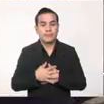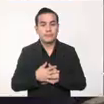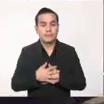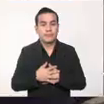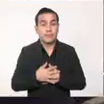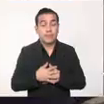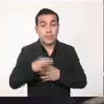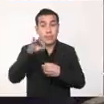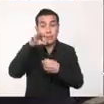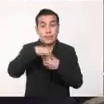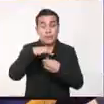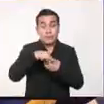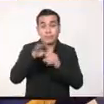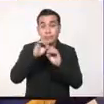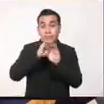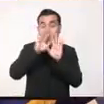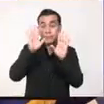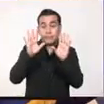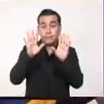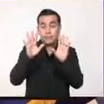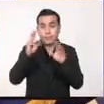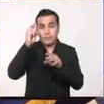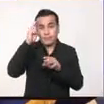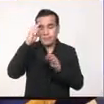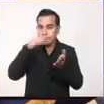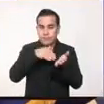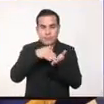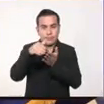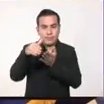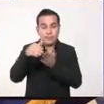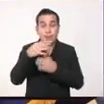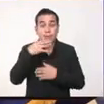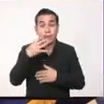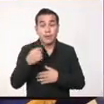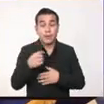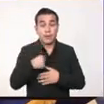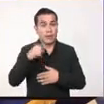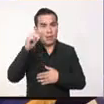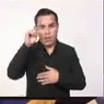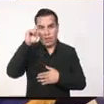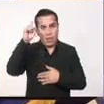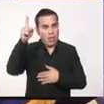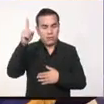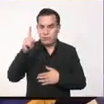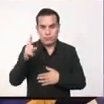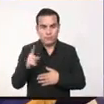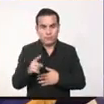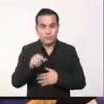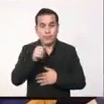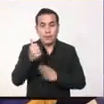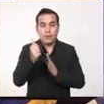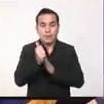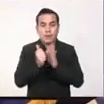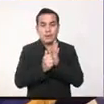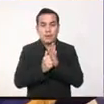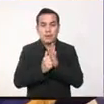Ese es para la elección, no para una sustitución. Y eso no me lo estoy inventando yo. Hay otro